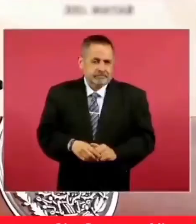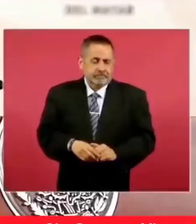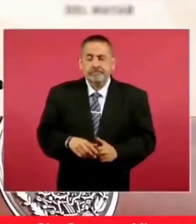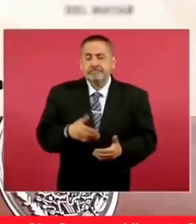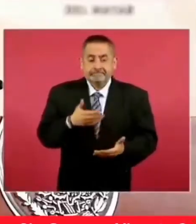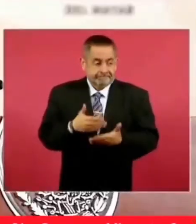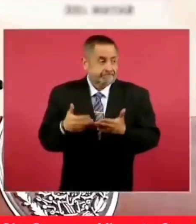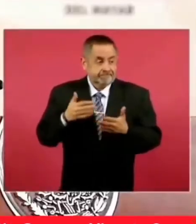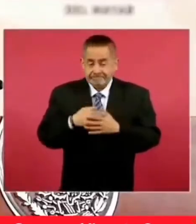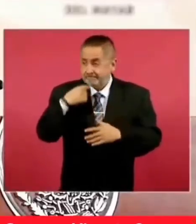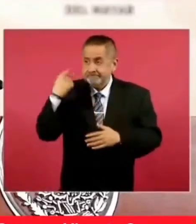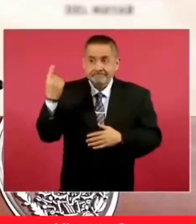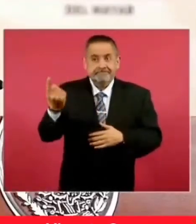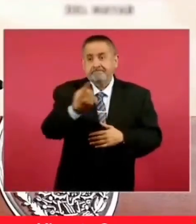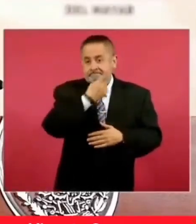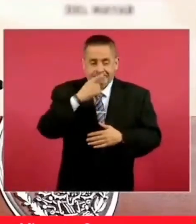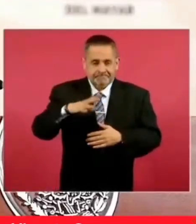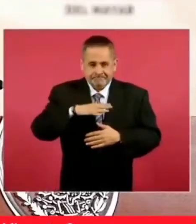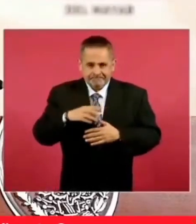temporada.